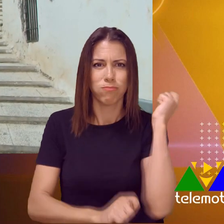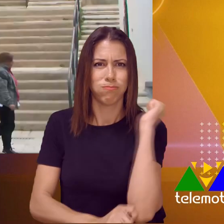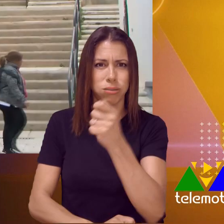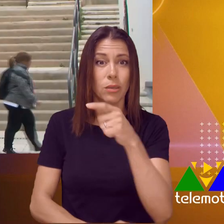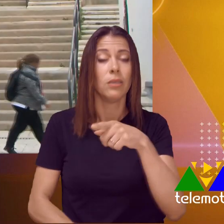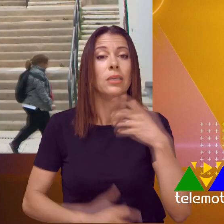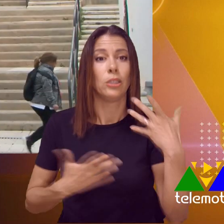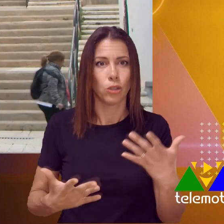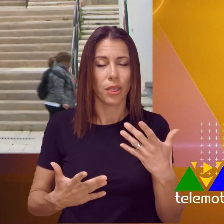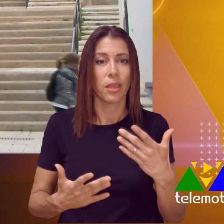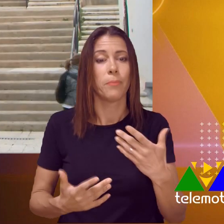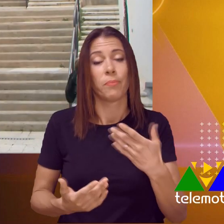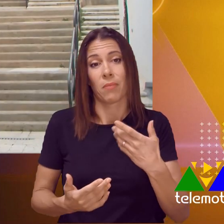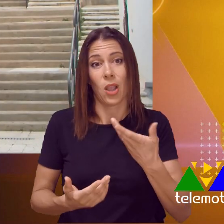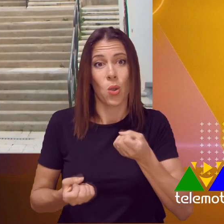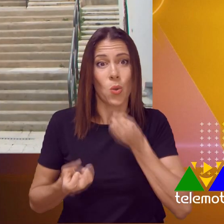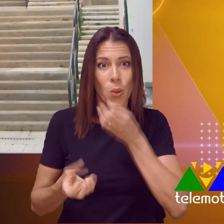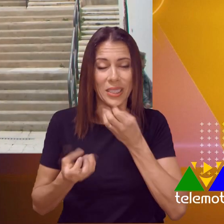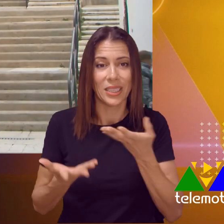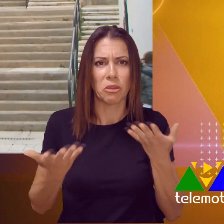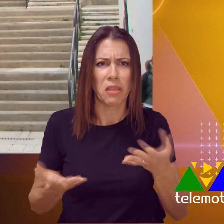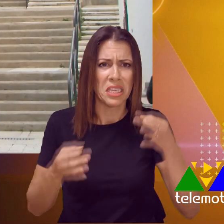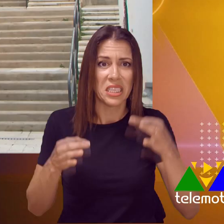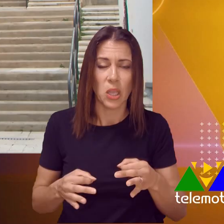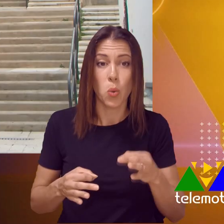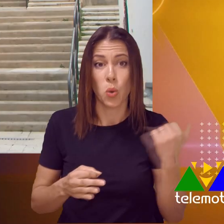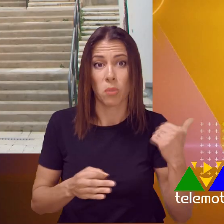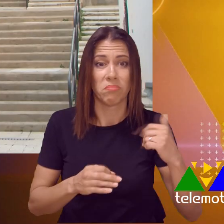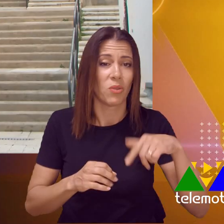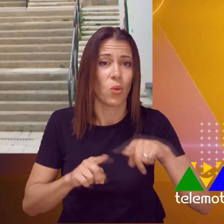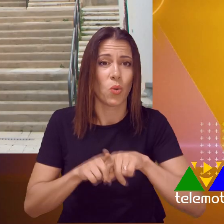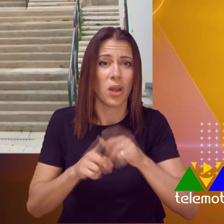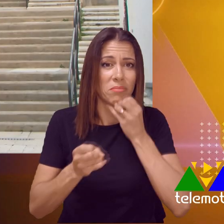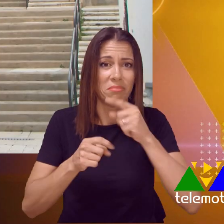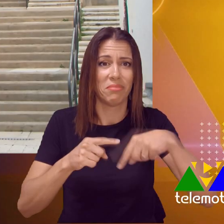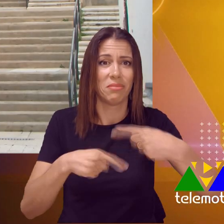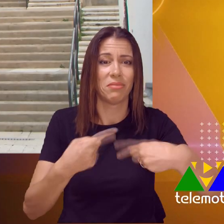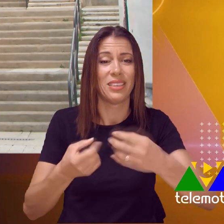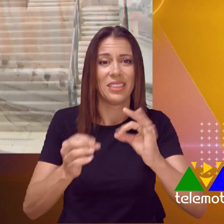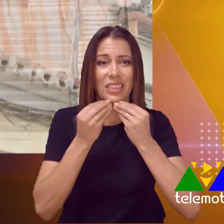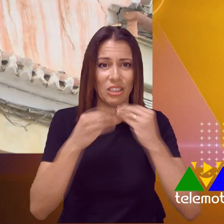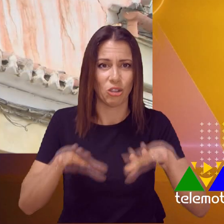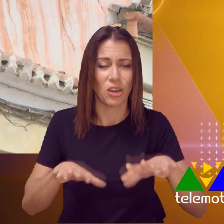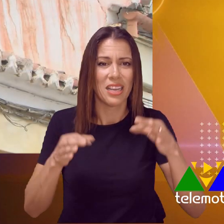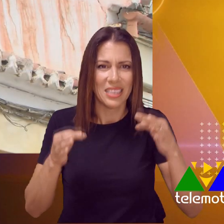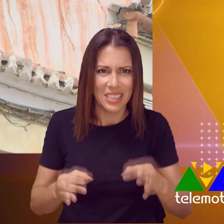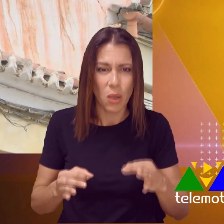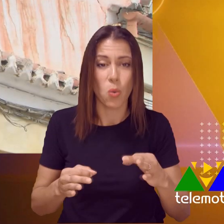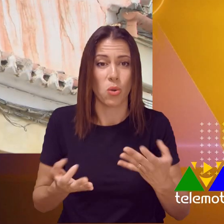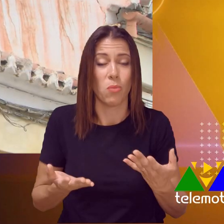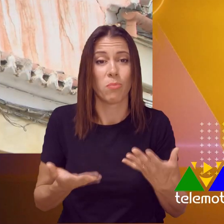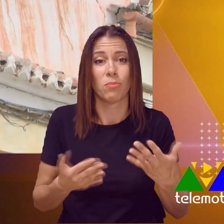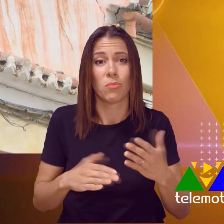calle Portuguesa. Es decir, que indudablemente debió tener su trascendencia, se basó en esta historia, debió tener su